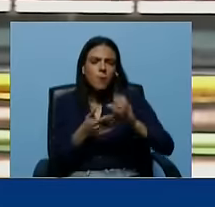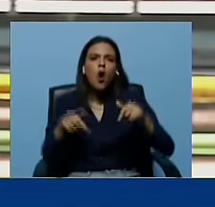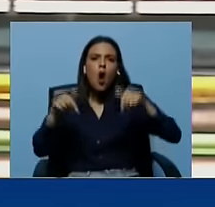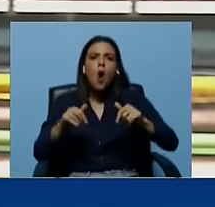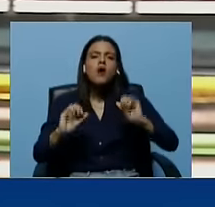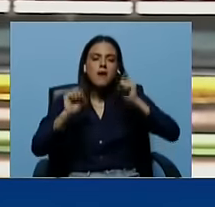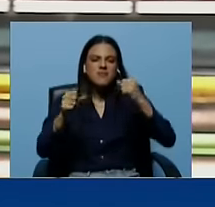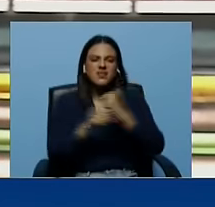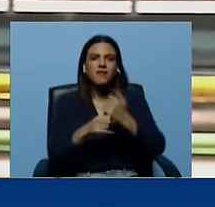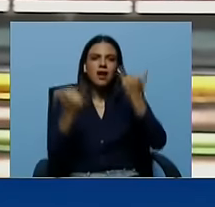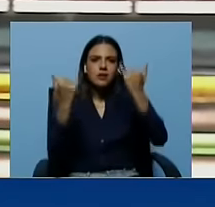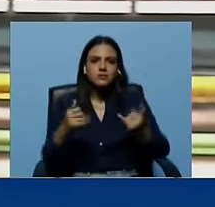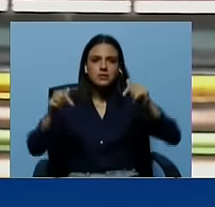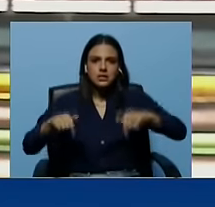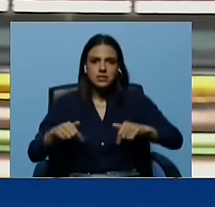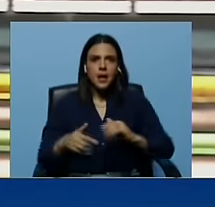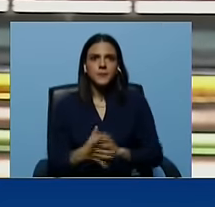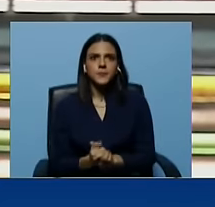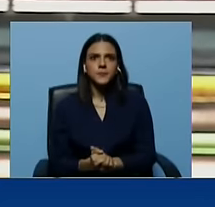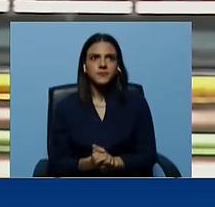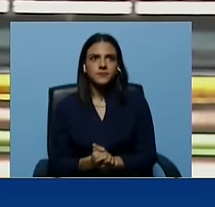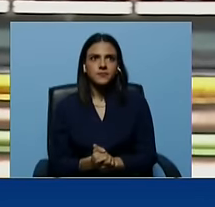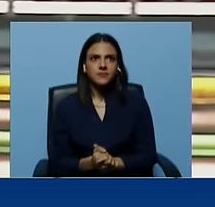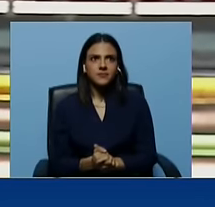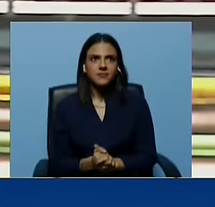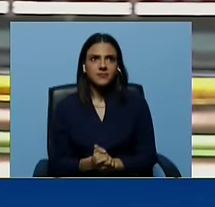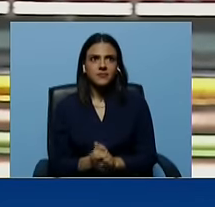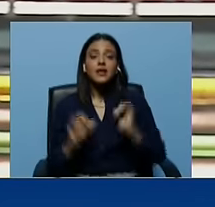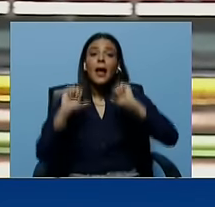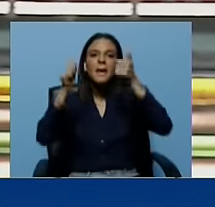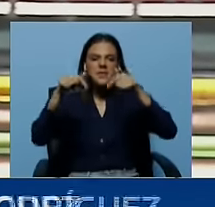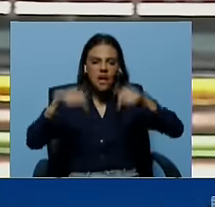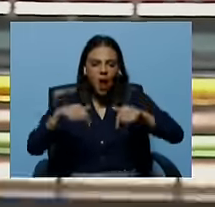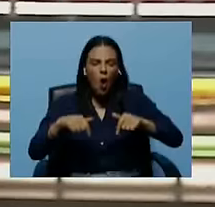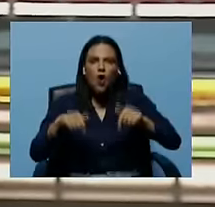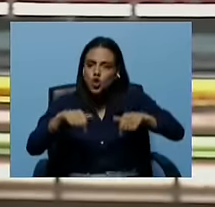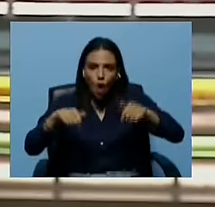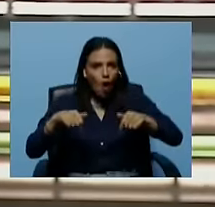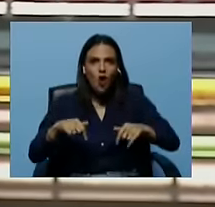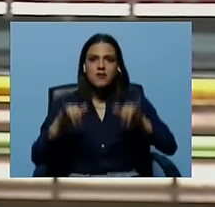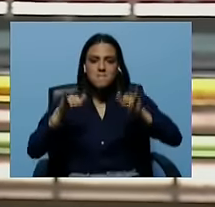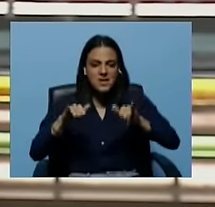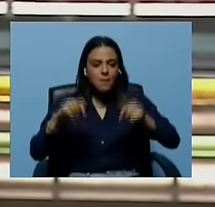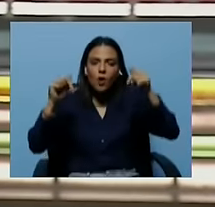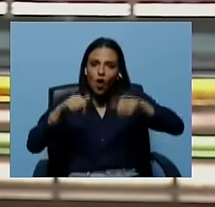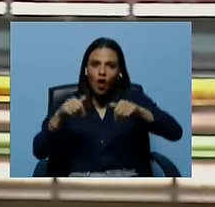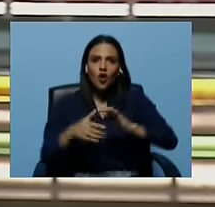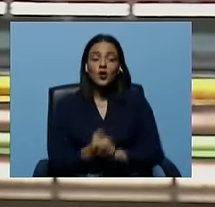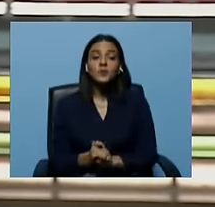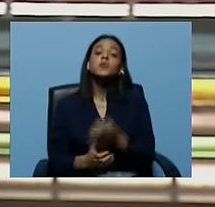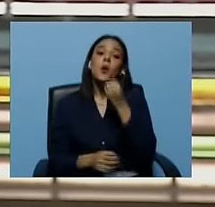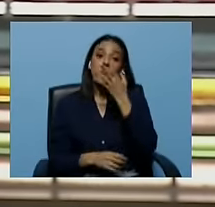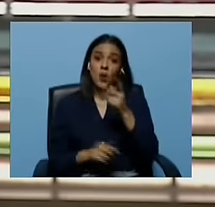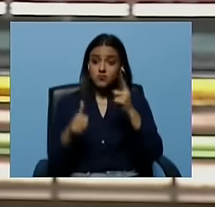mismo. ¿Hoy mismo? Primera pregunta, a partir de hoy mismo, sí. Correcto. Bueno,